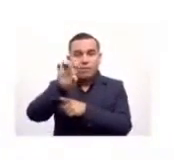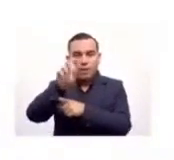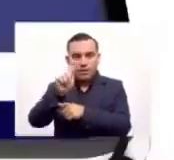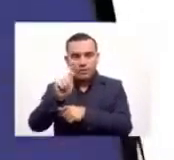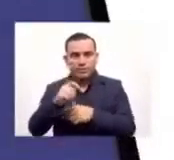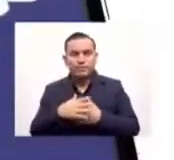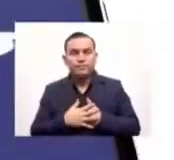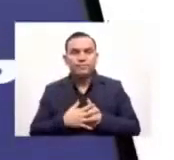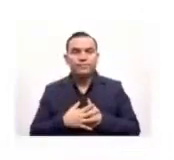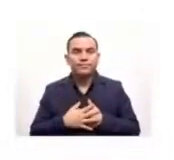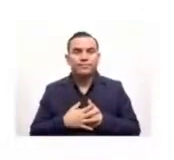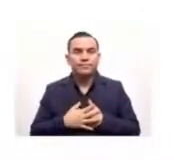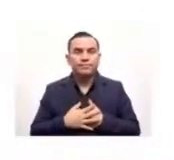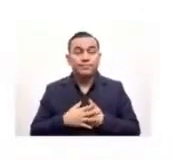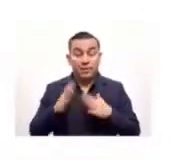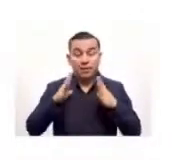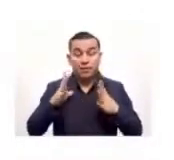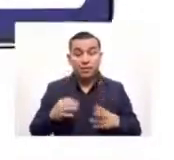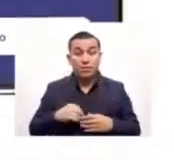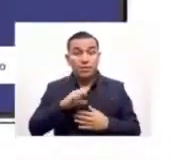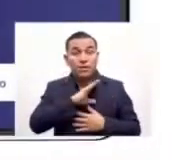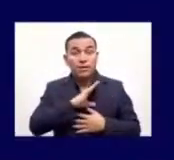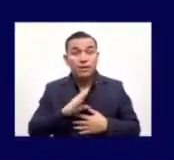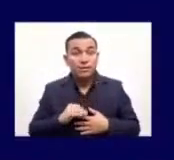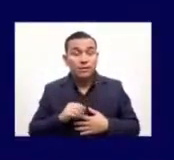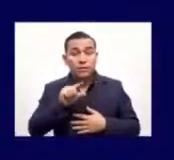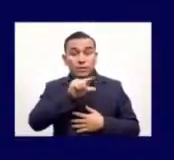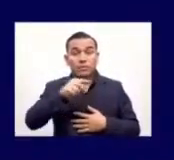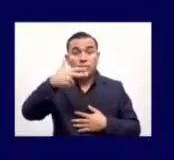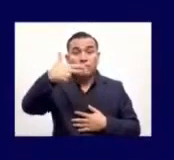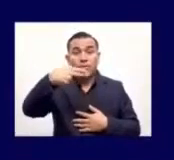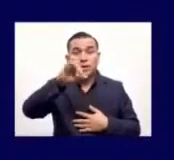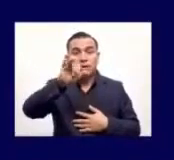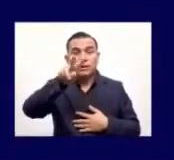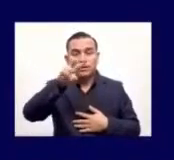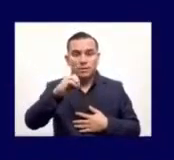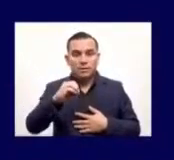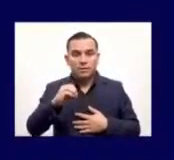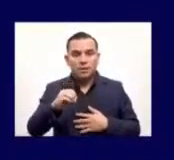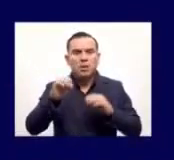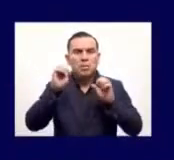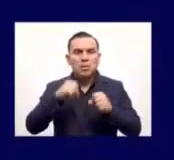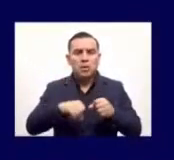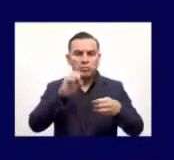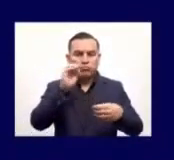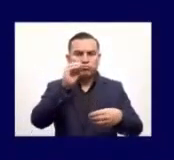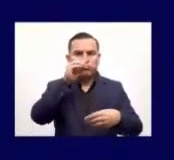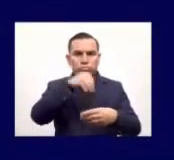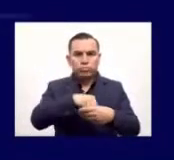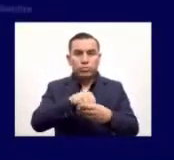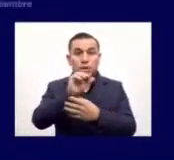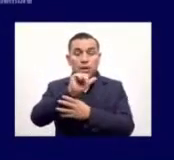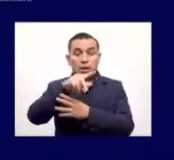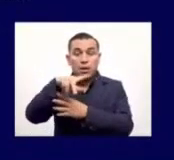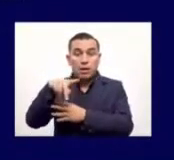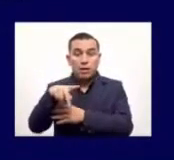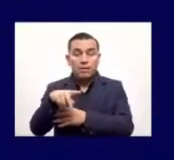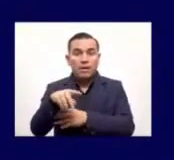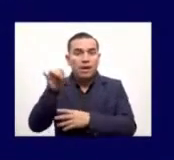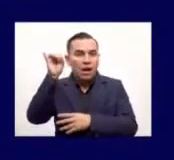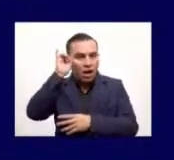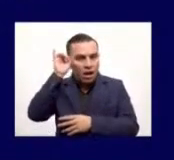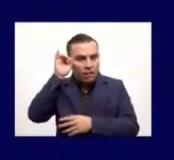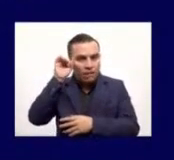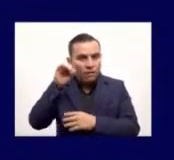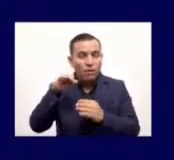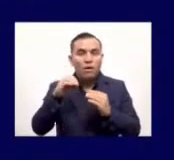Y lo vimos de repente con, no sé si ustedes sean fans de Max Kaiser, Kaiser Report, lo vimos con esta gente que de repente pues